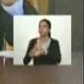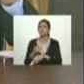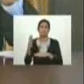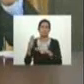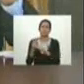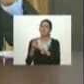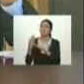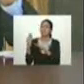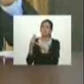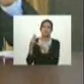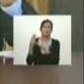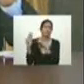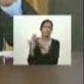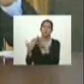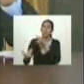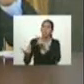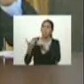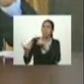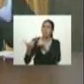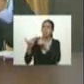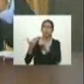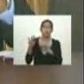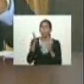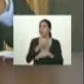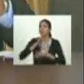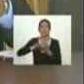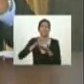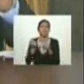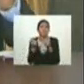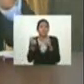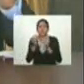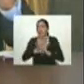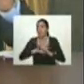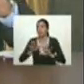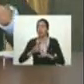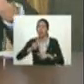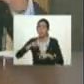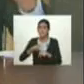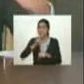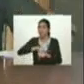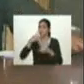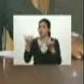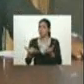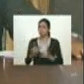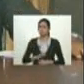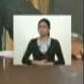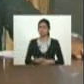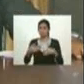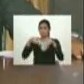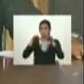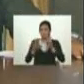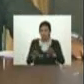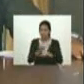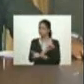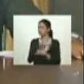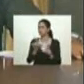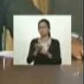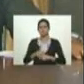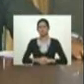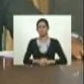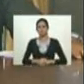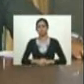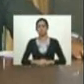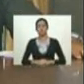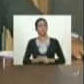un día de tranquilidad y ahora ha empezado peor el Sabotaje Pero a mí no me va a parar eso yo voy